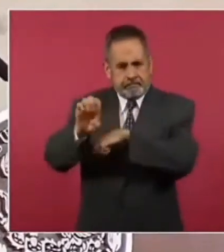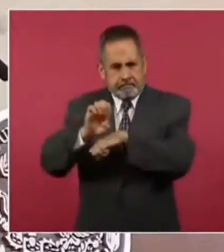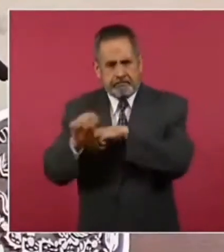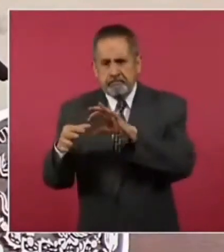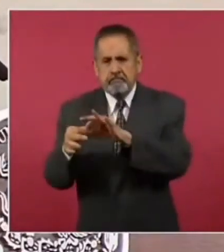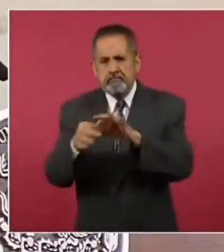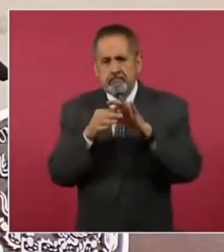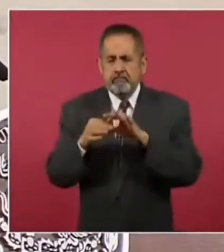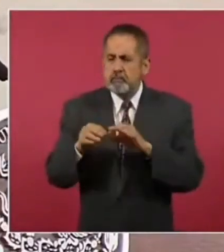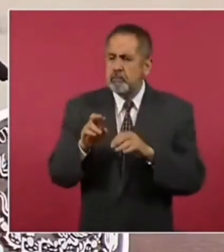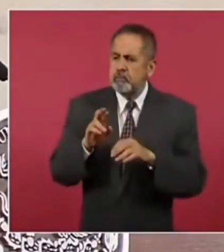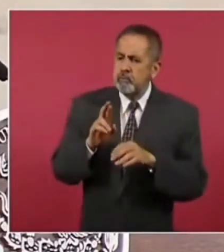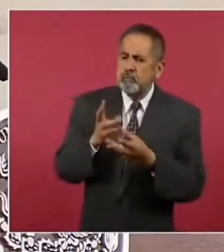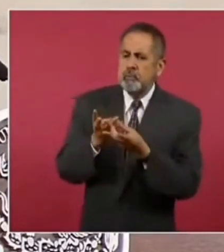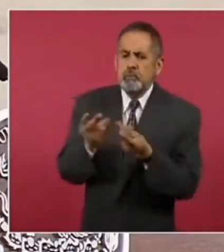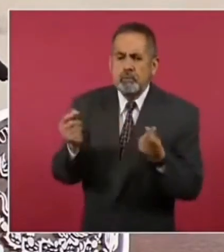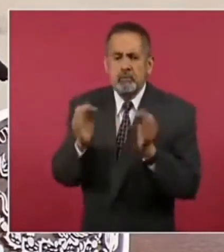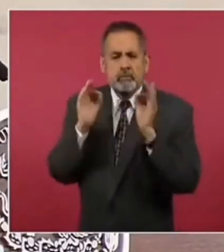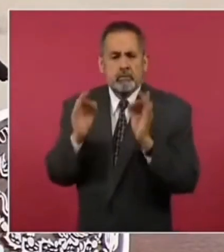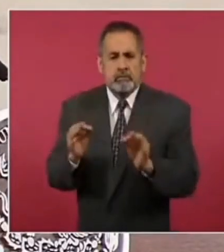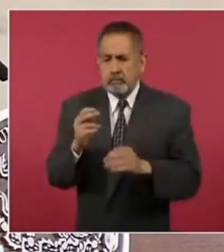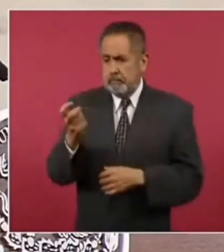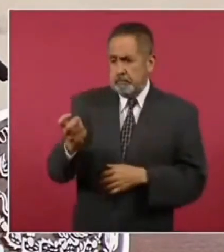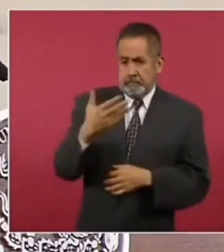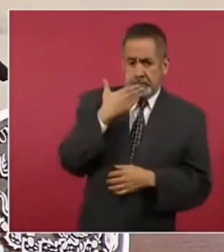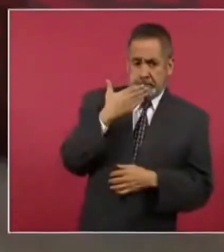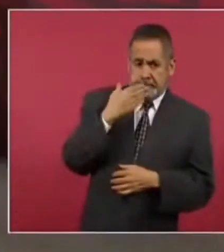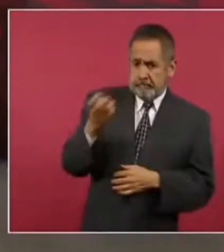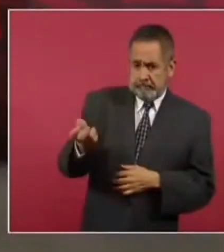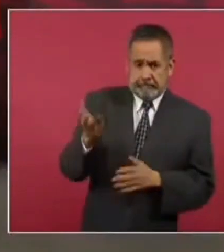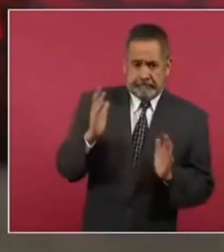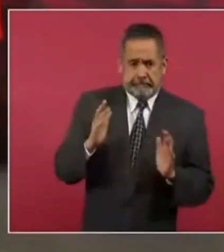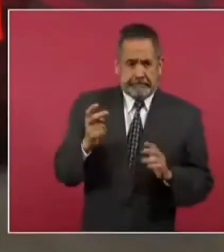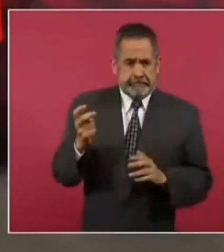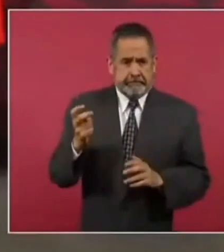puedan resolver esto así este